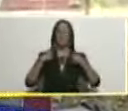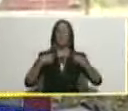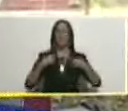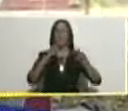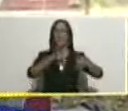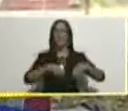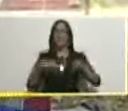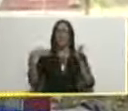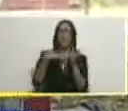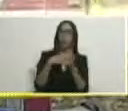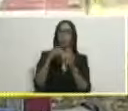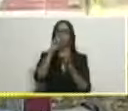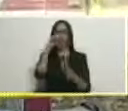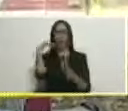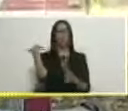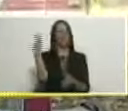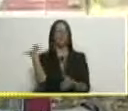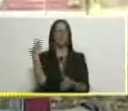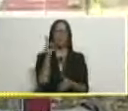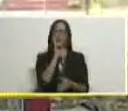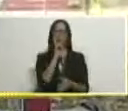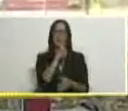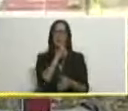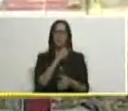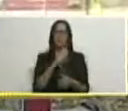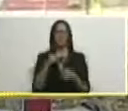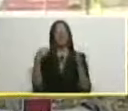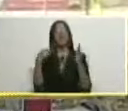contra la oligarquía de los apellidos en